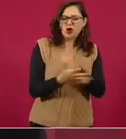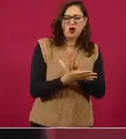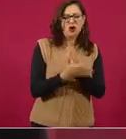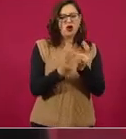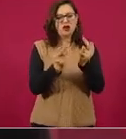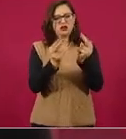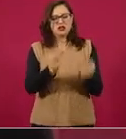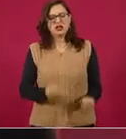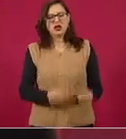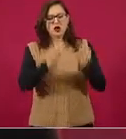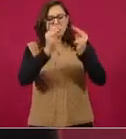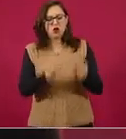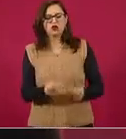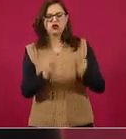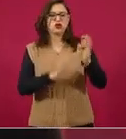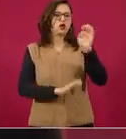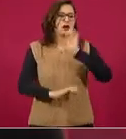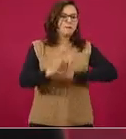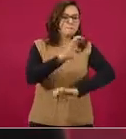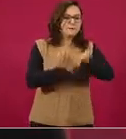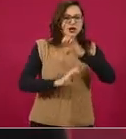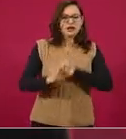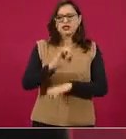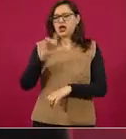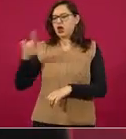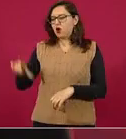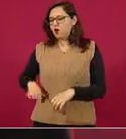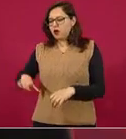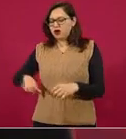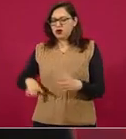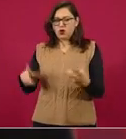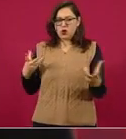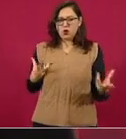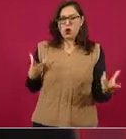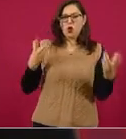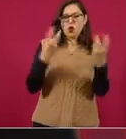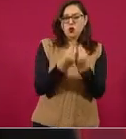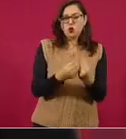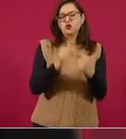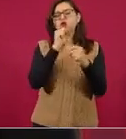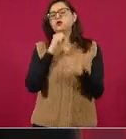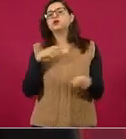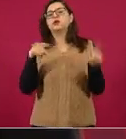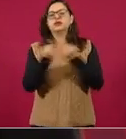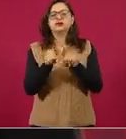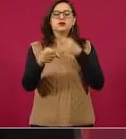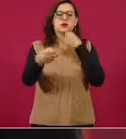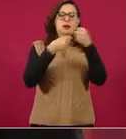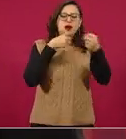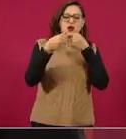con gobernantes y con dueños de medios de información,